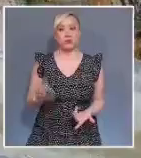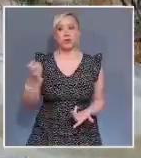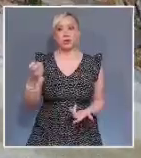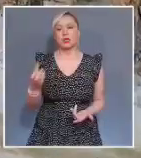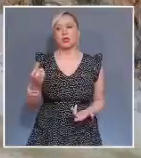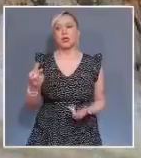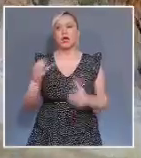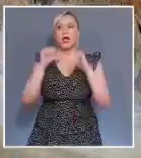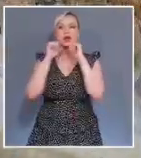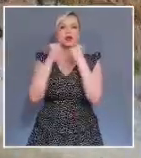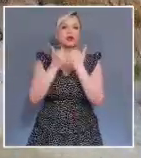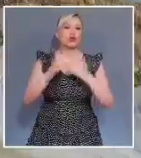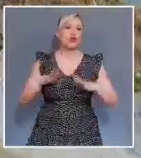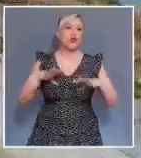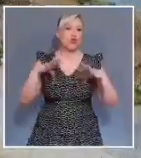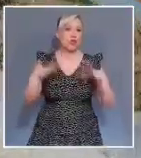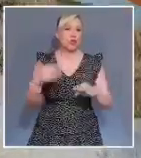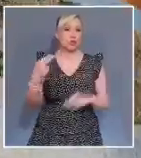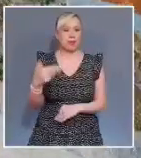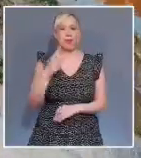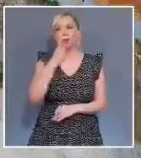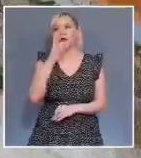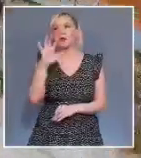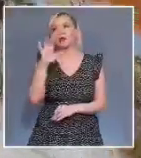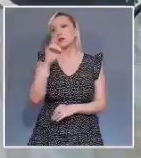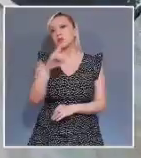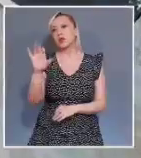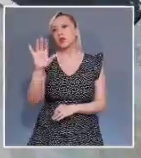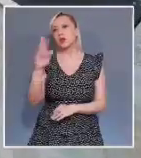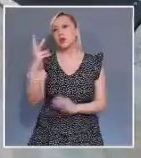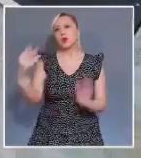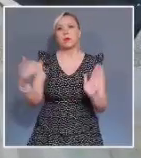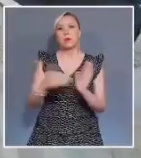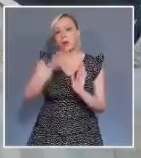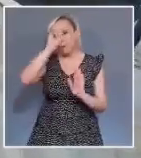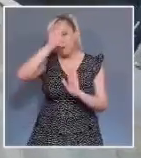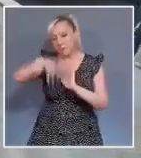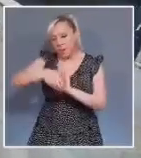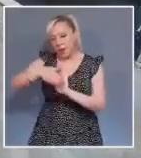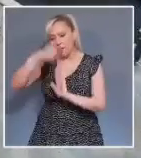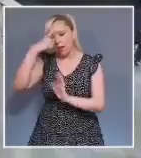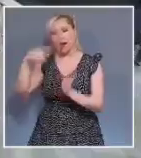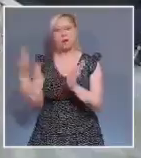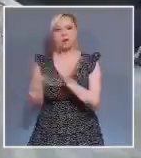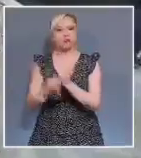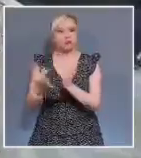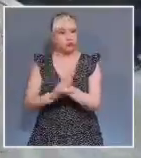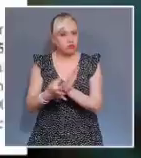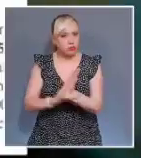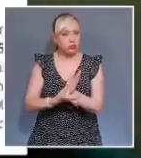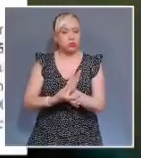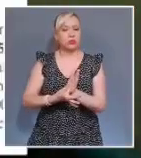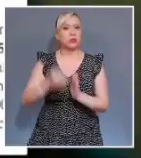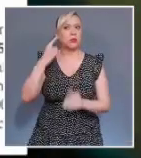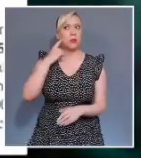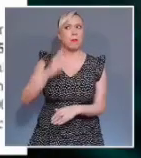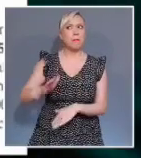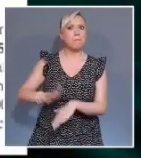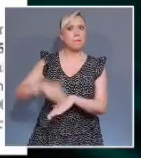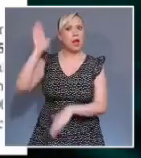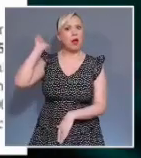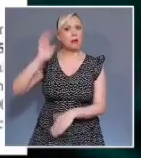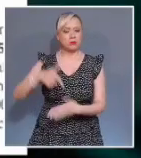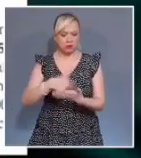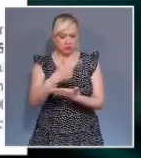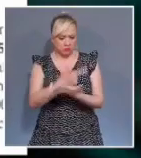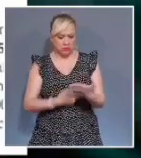de 252 minas de minerales metálicos, 190 más que las reportadas oficialmente. Esta cifra